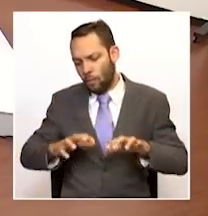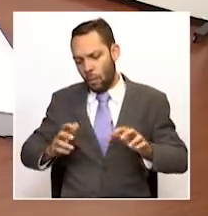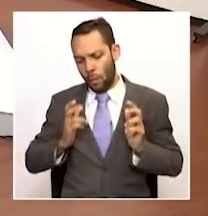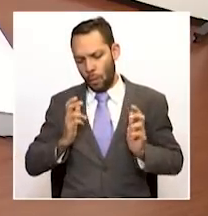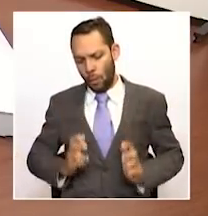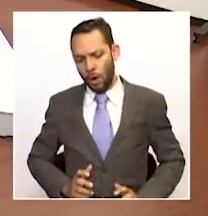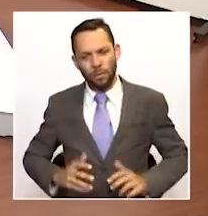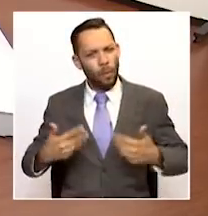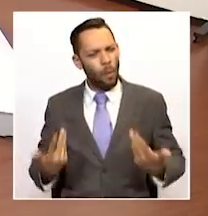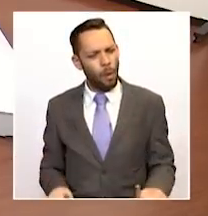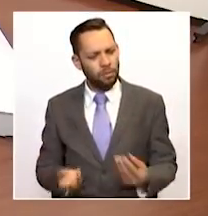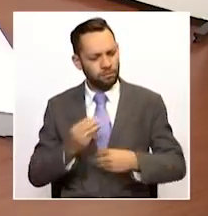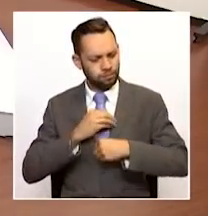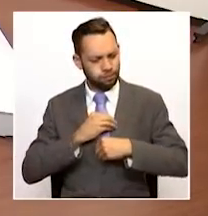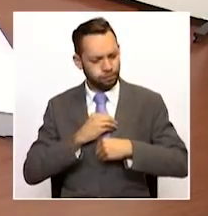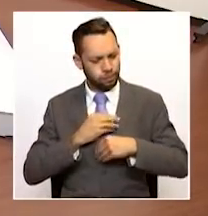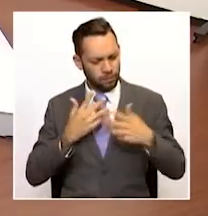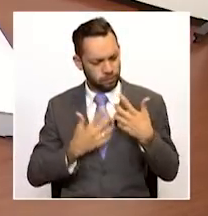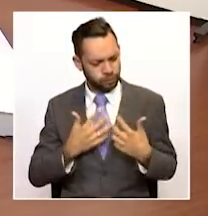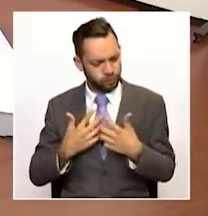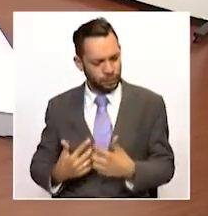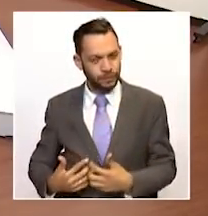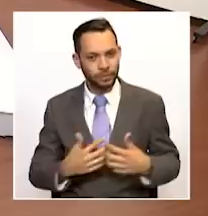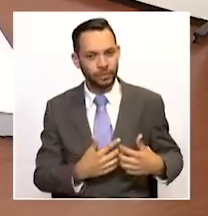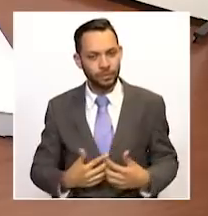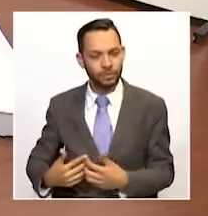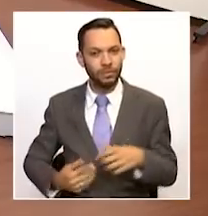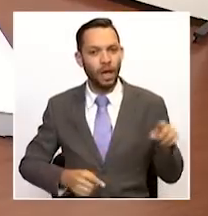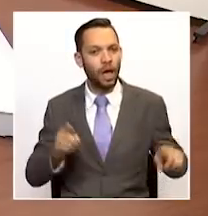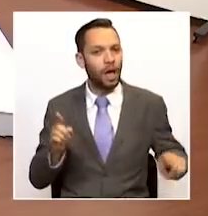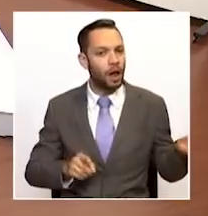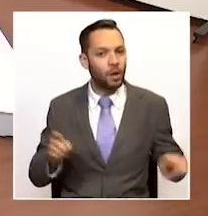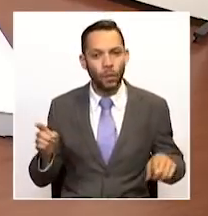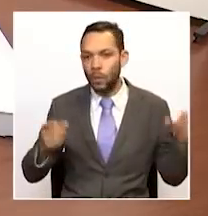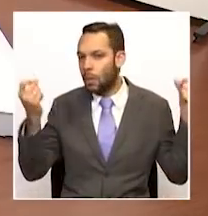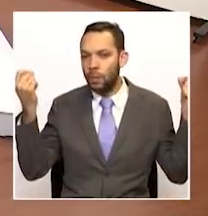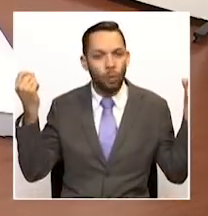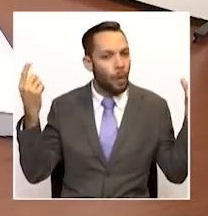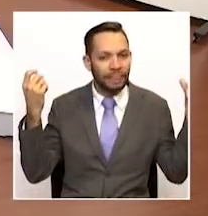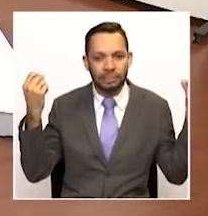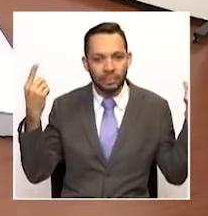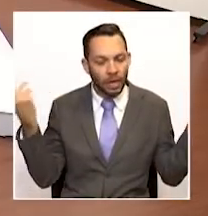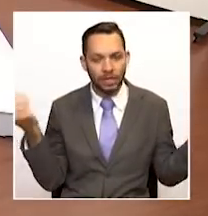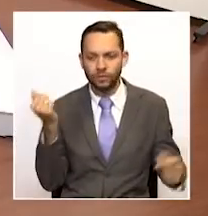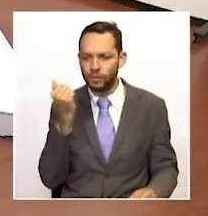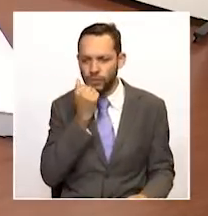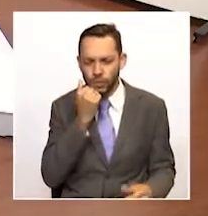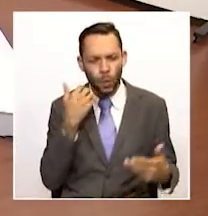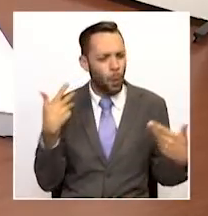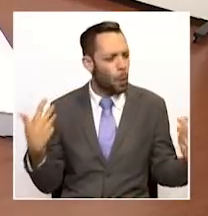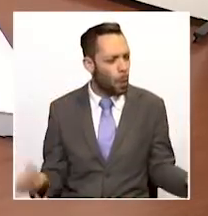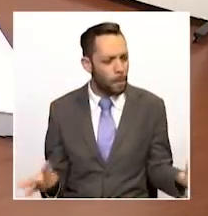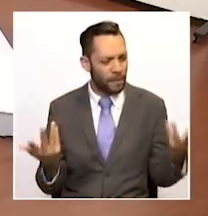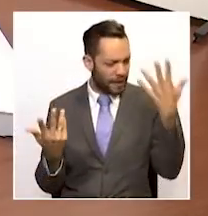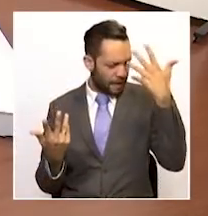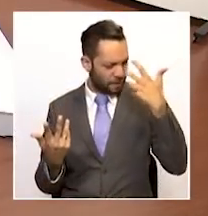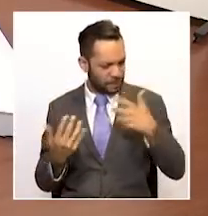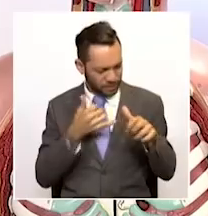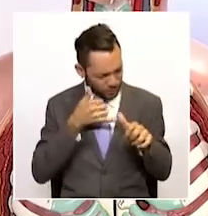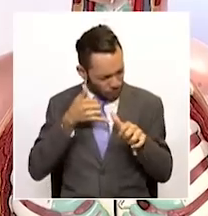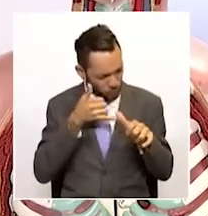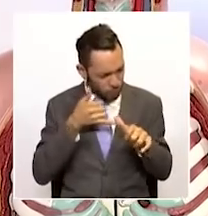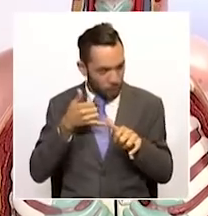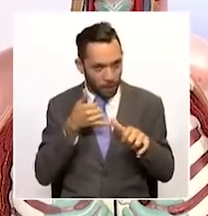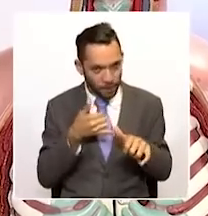acá en la sangre que muchos de ustedes no entienden la importancia del examen de laboratorio y vamos a hacer